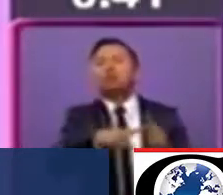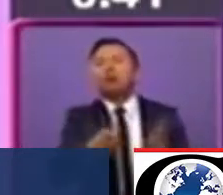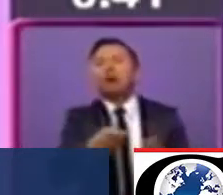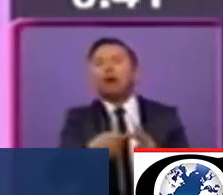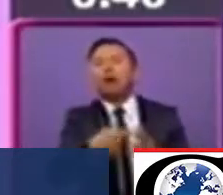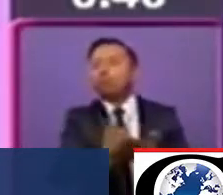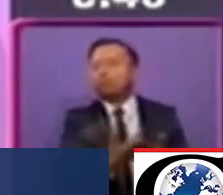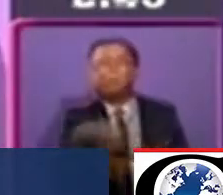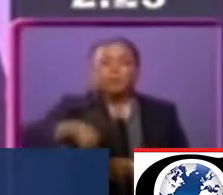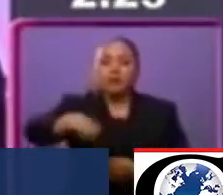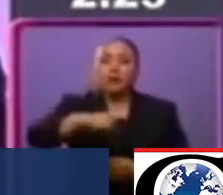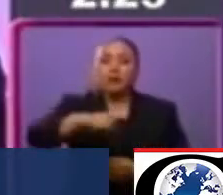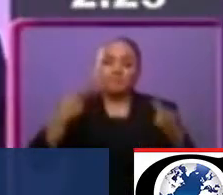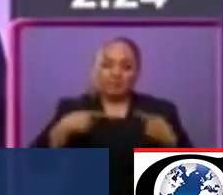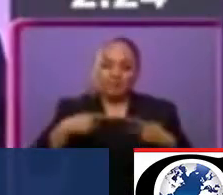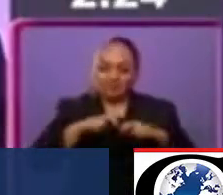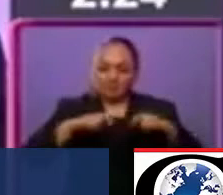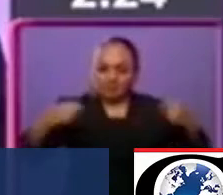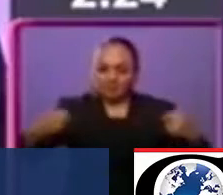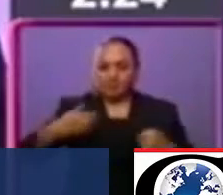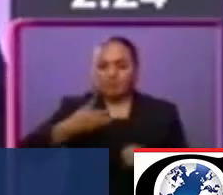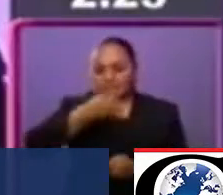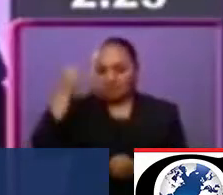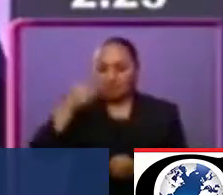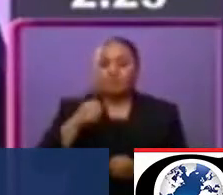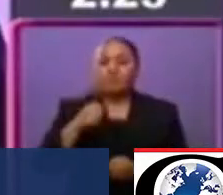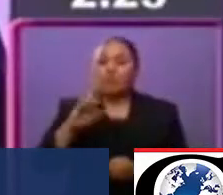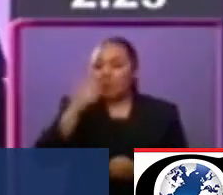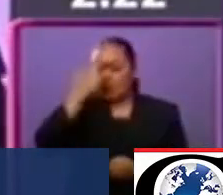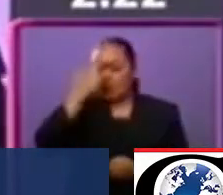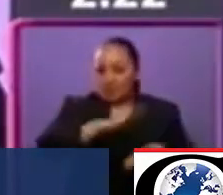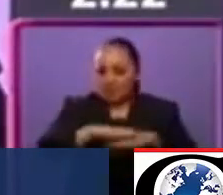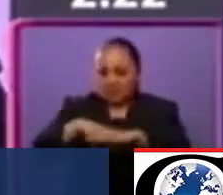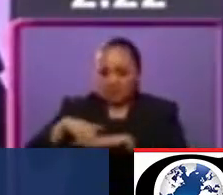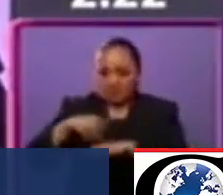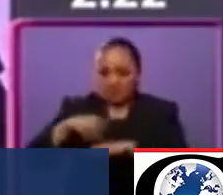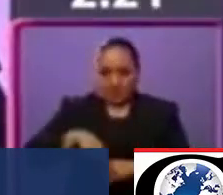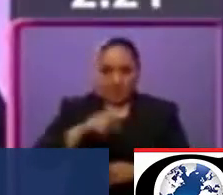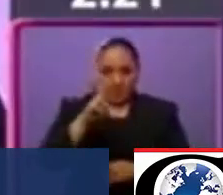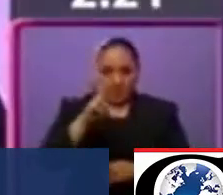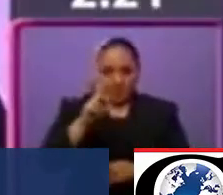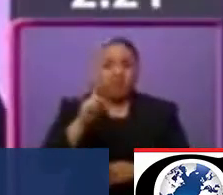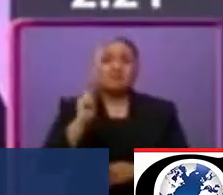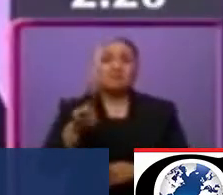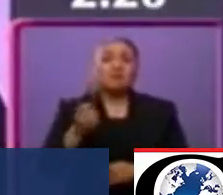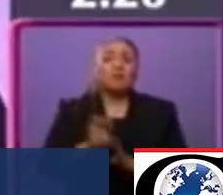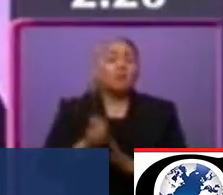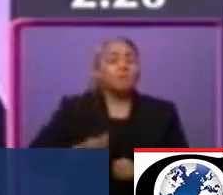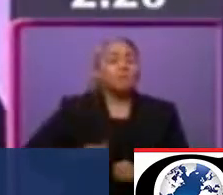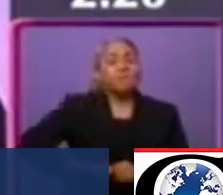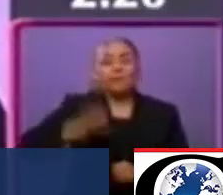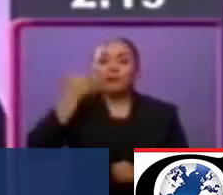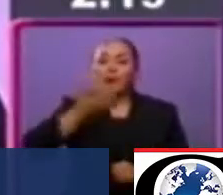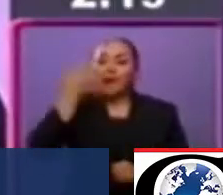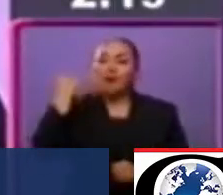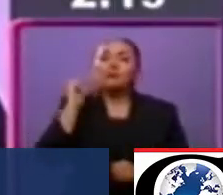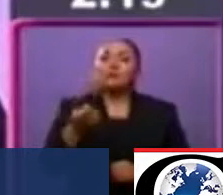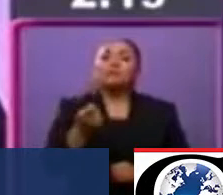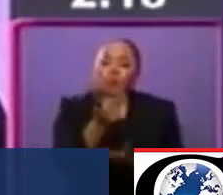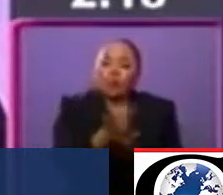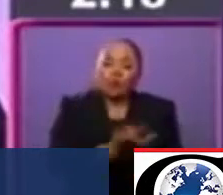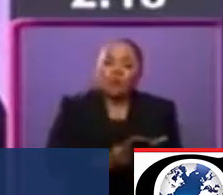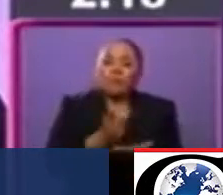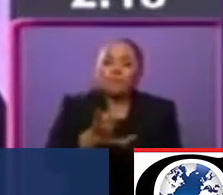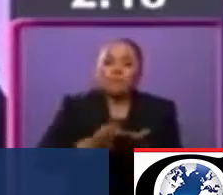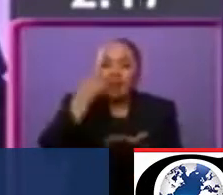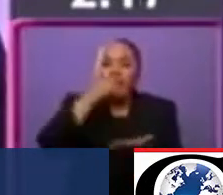ya que él dijo que acabará con techos de láminas y pisos de tierra en el Estado de México. El candidato del PRD a la gubernatura anunció que en